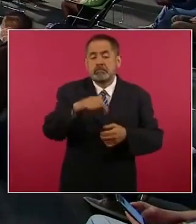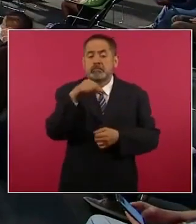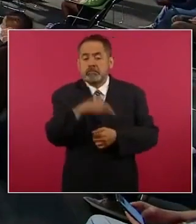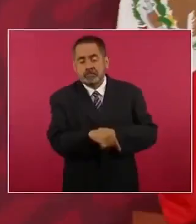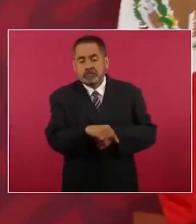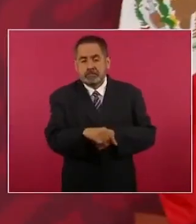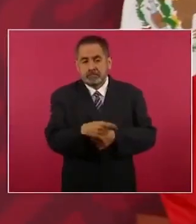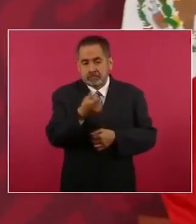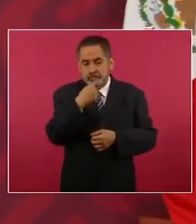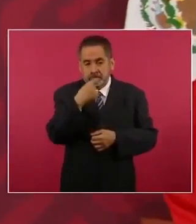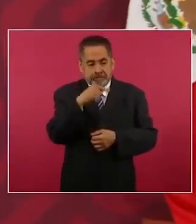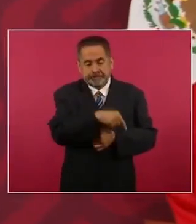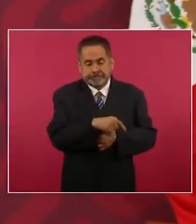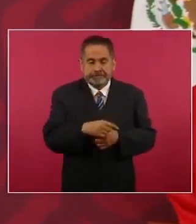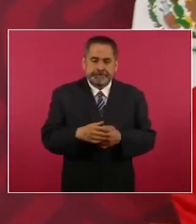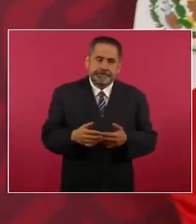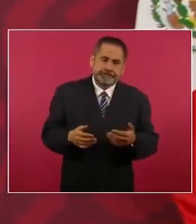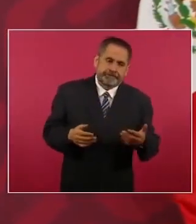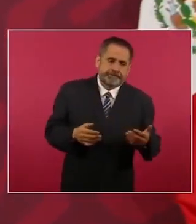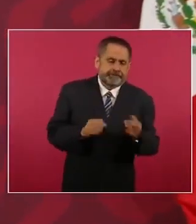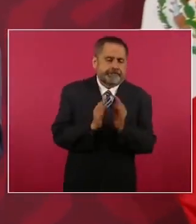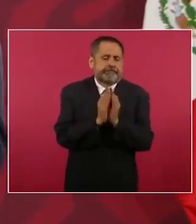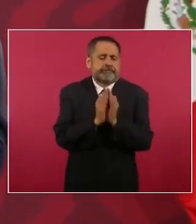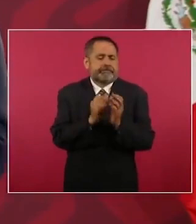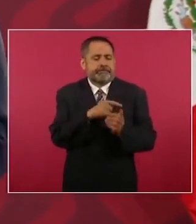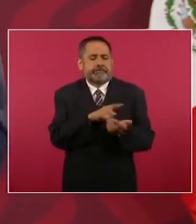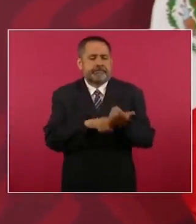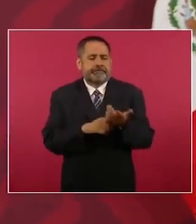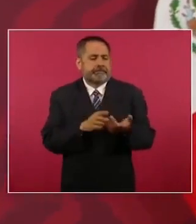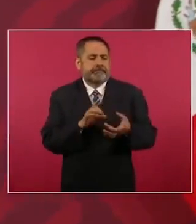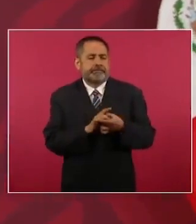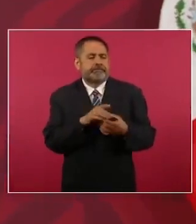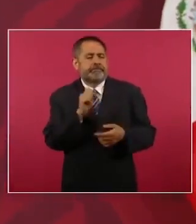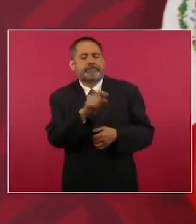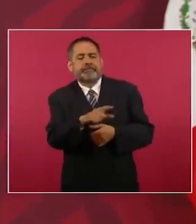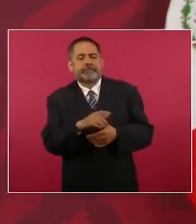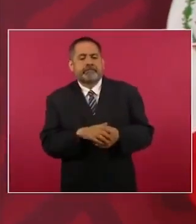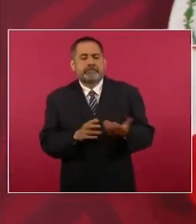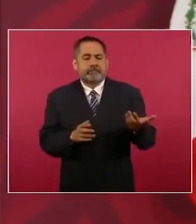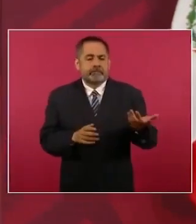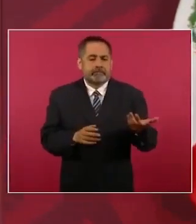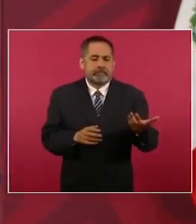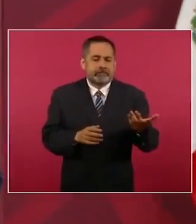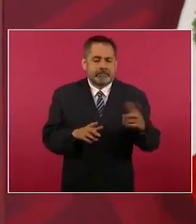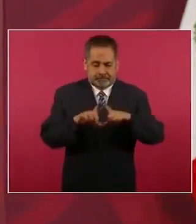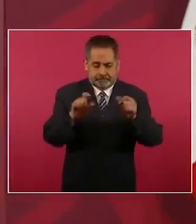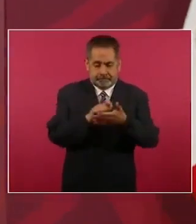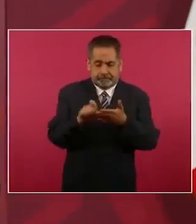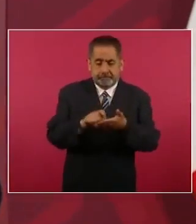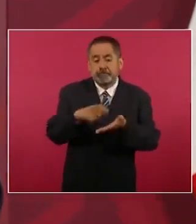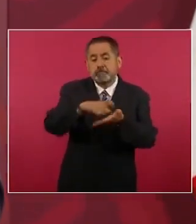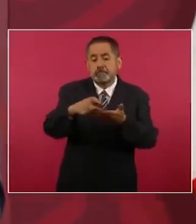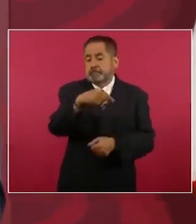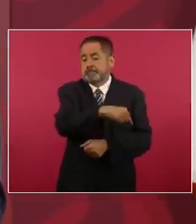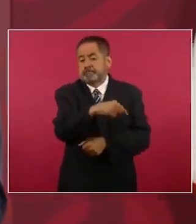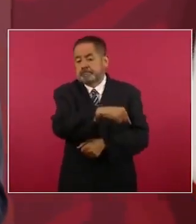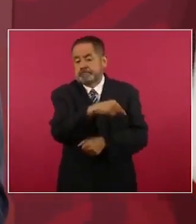el presidente Andrés Manuel López Obrador, este nuevo esquema de salud será de lo mejor en el mundo.